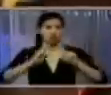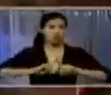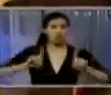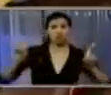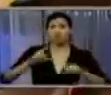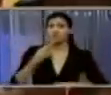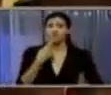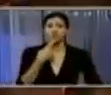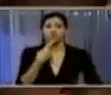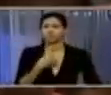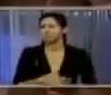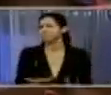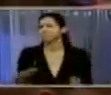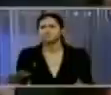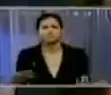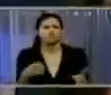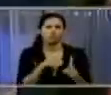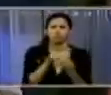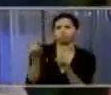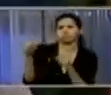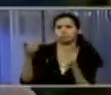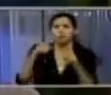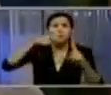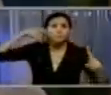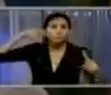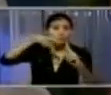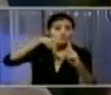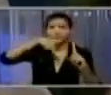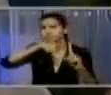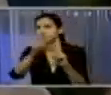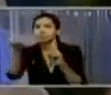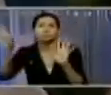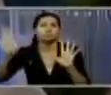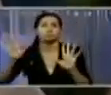Es un despropósito pensar de esa forma.